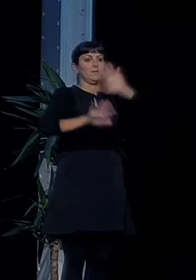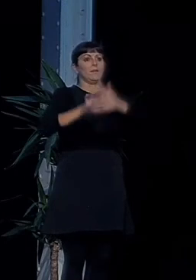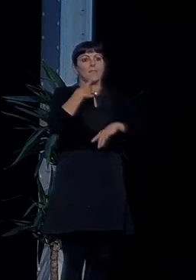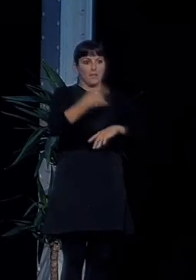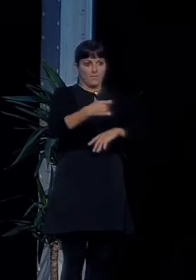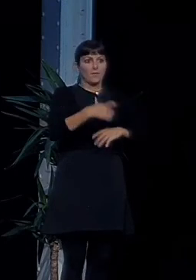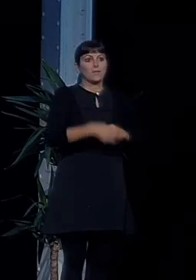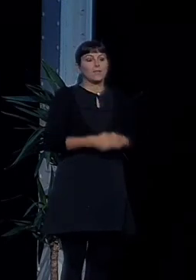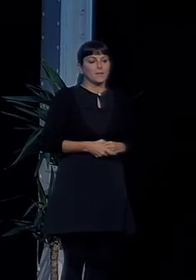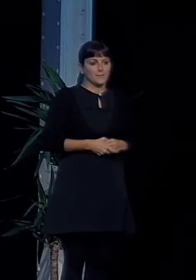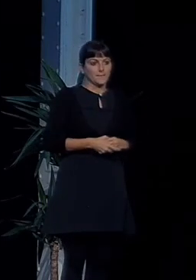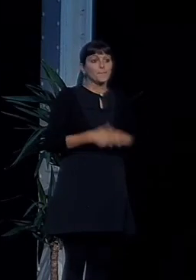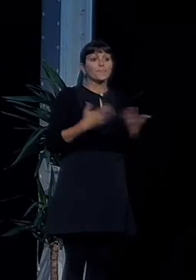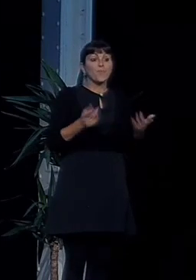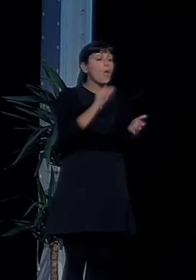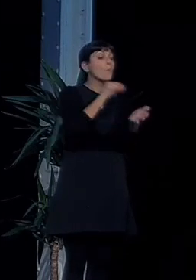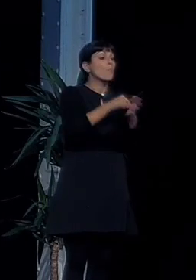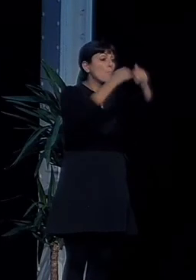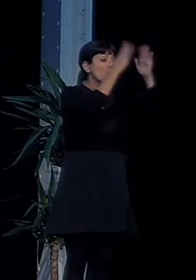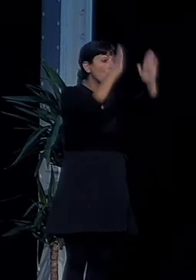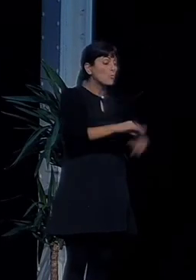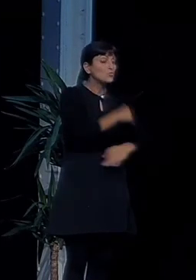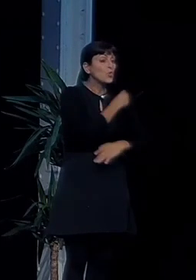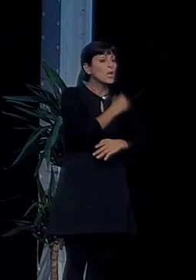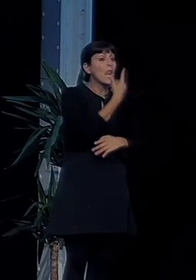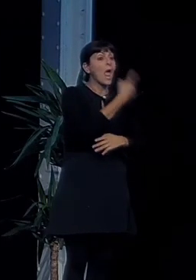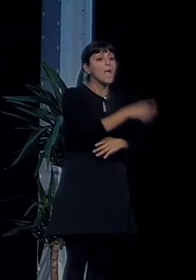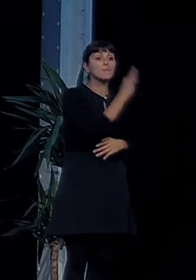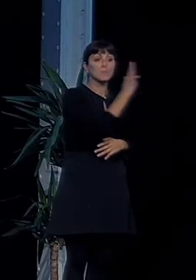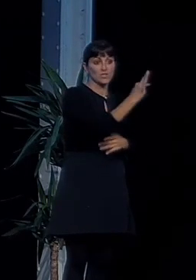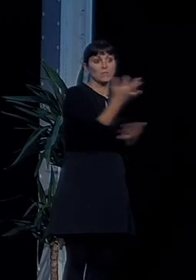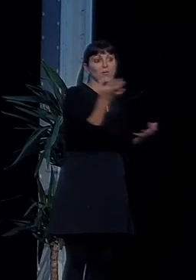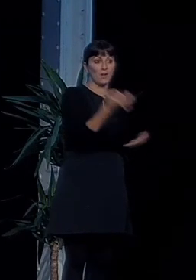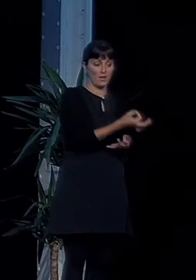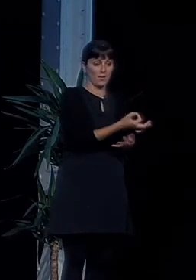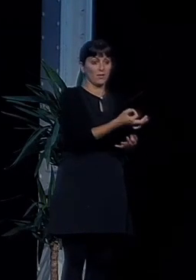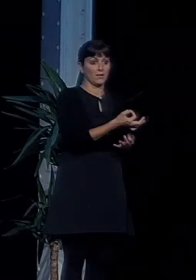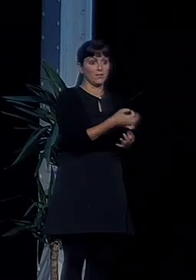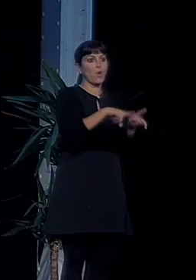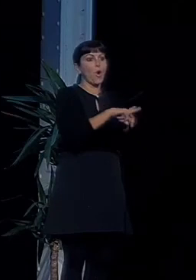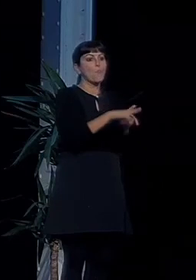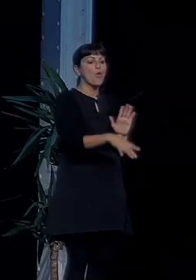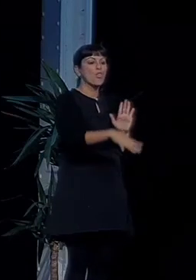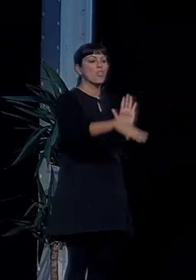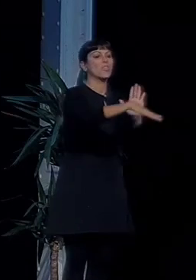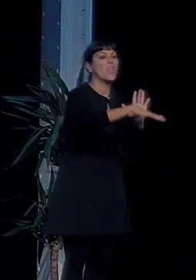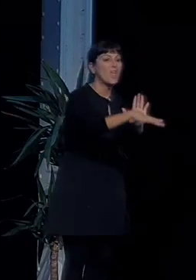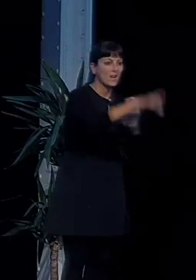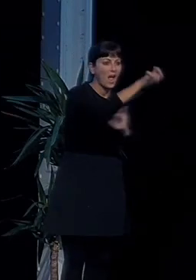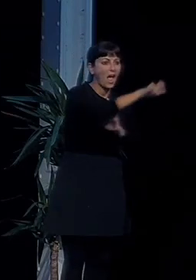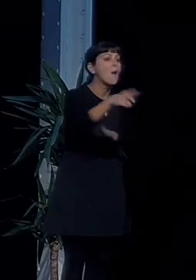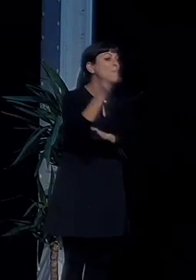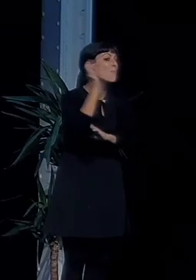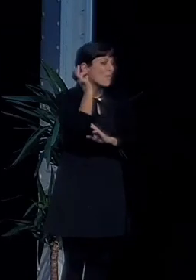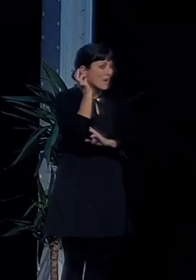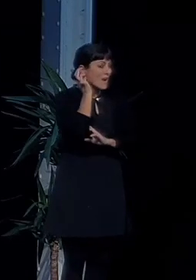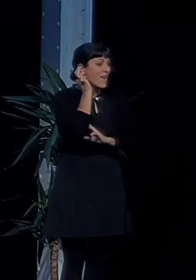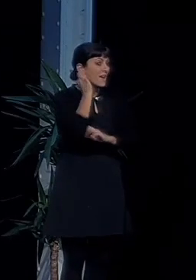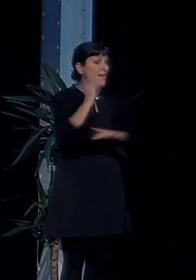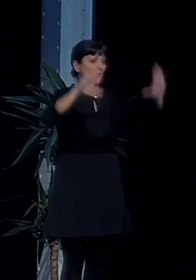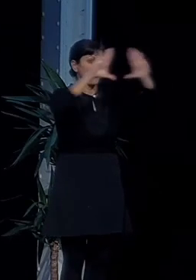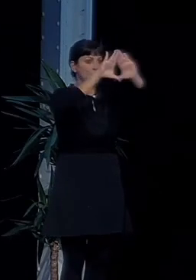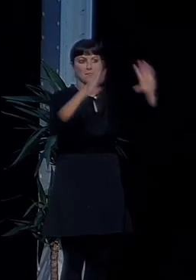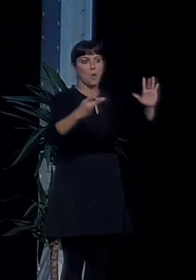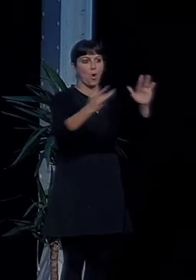creo que con el punto lila, una cosa positiva que tiene es que puede ser un momento de acercamiento de mujeres que nos han acercado al